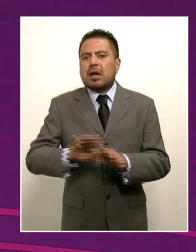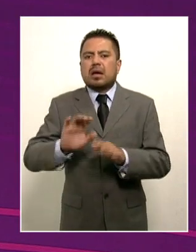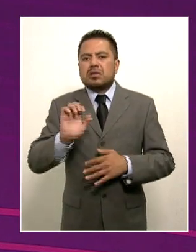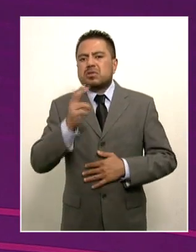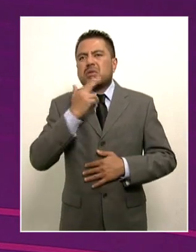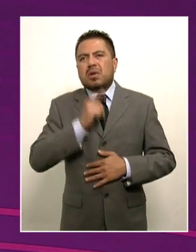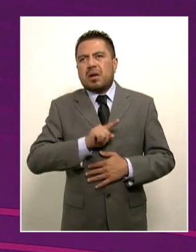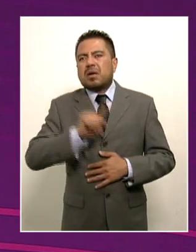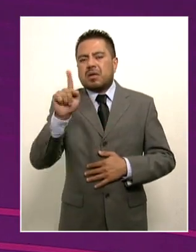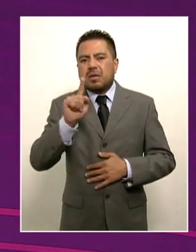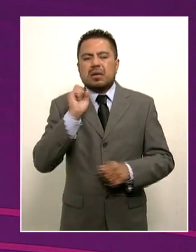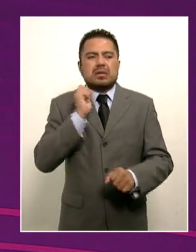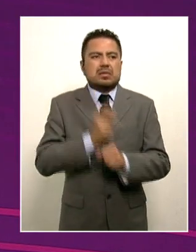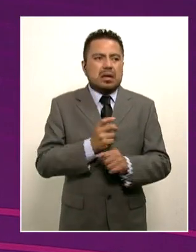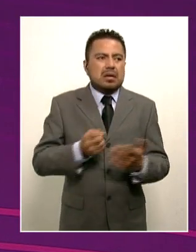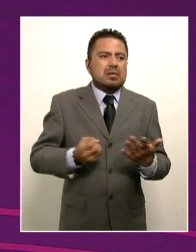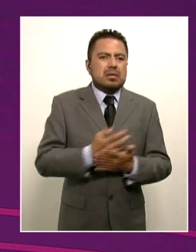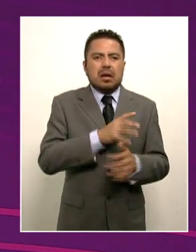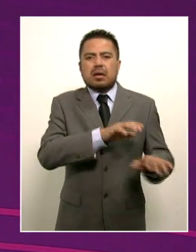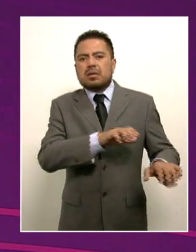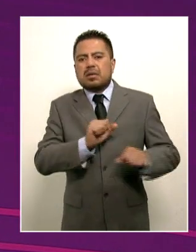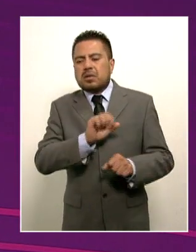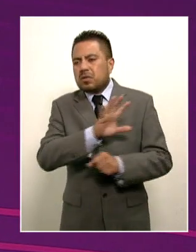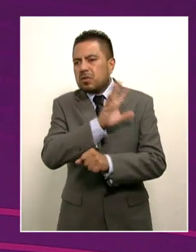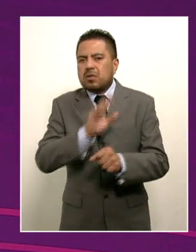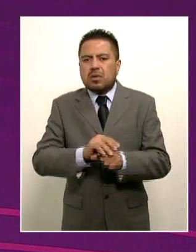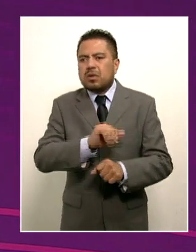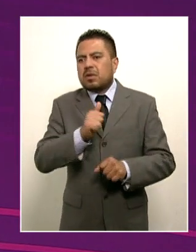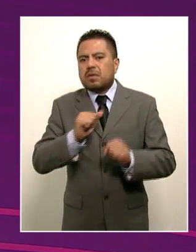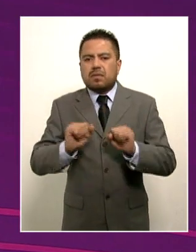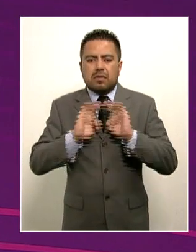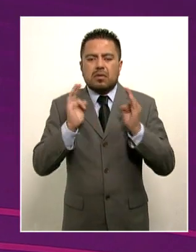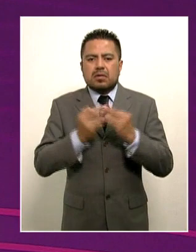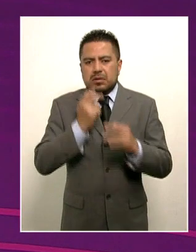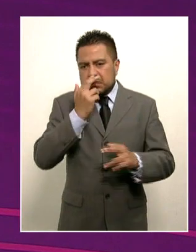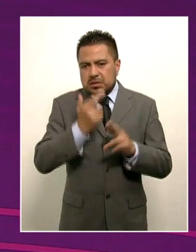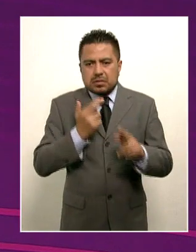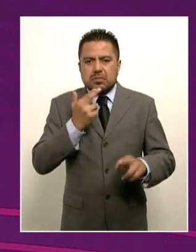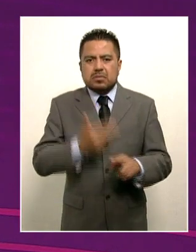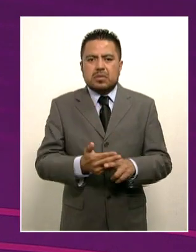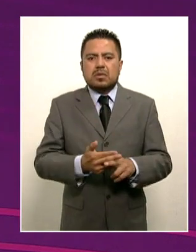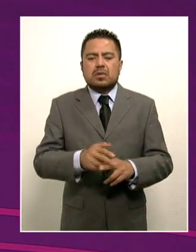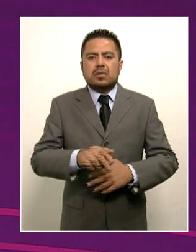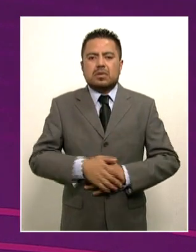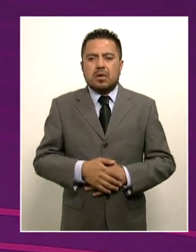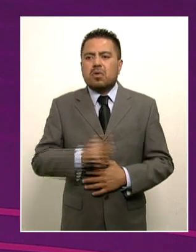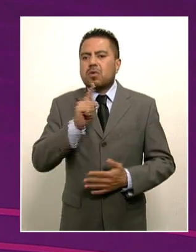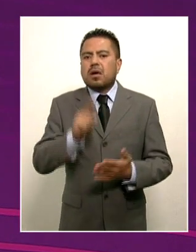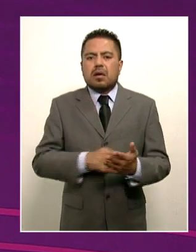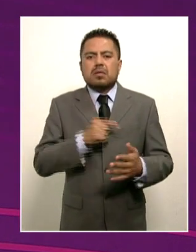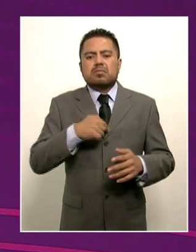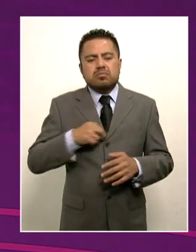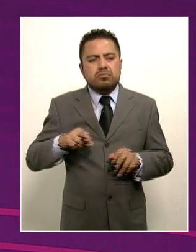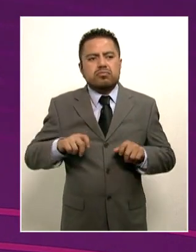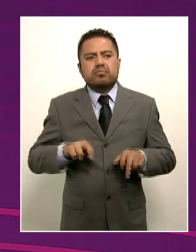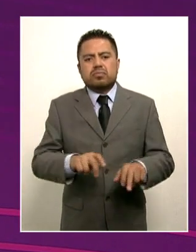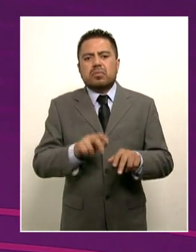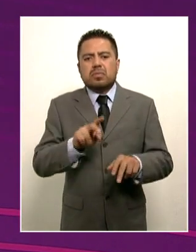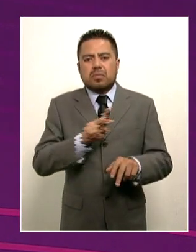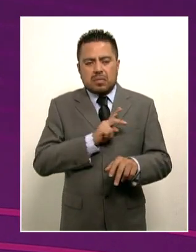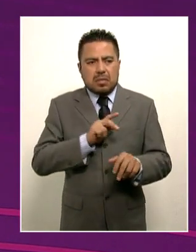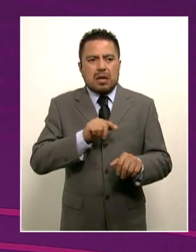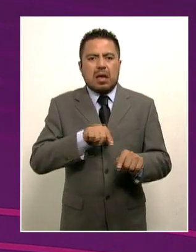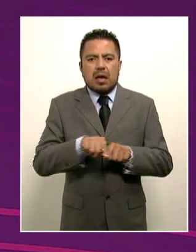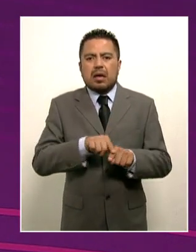escuela rápido, temprano y recogerlo y todo eso, ¿no? Otro tipo de responsabilidades. Y una vez caminando con mi hermano siempre